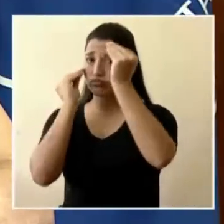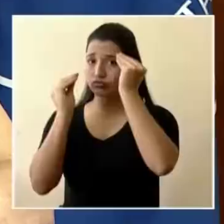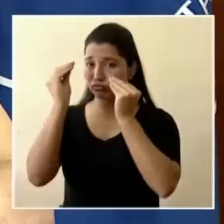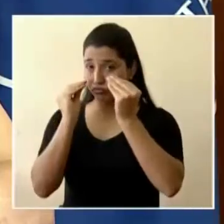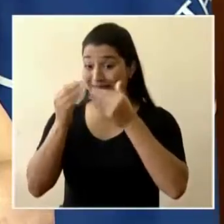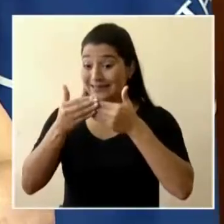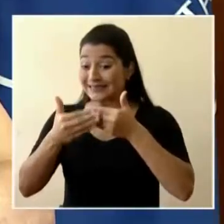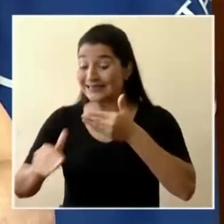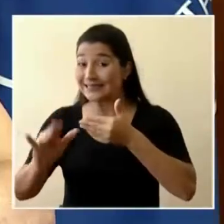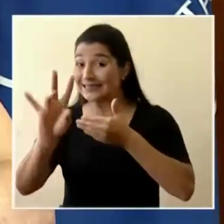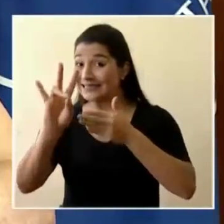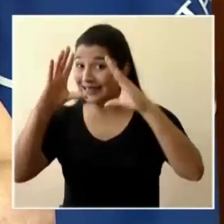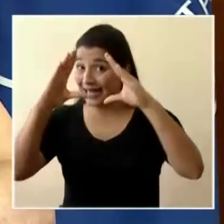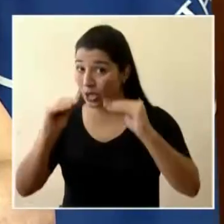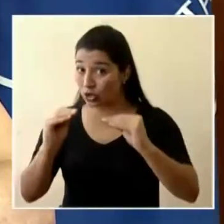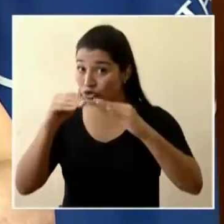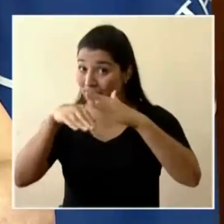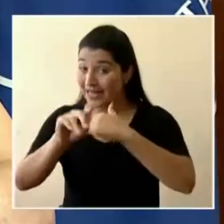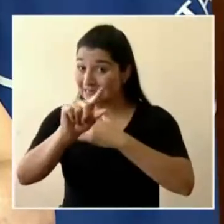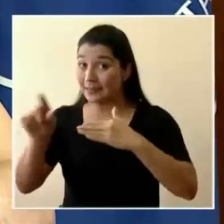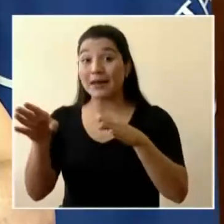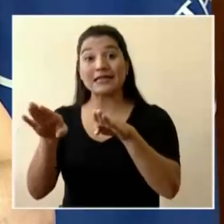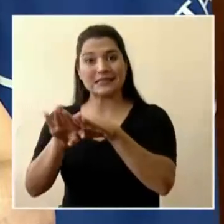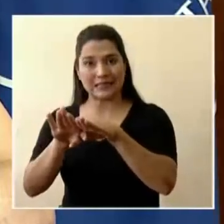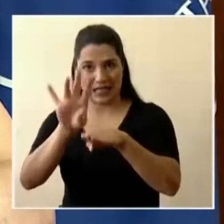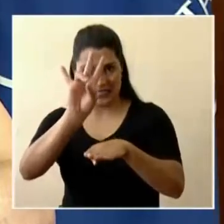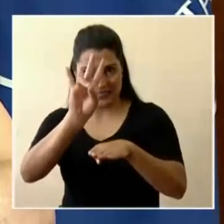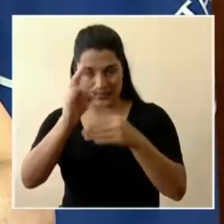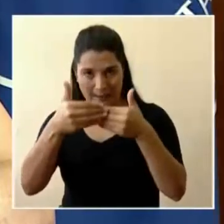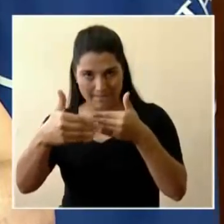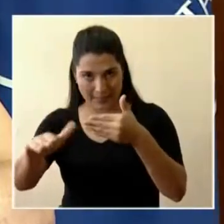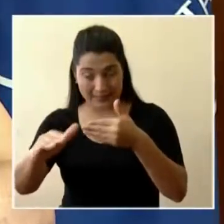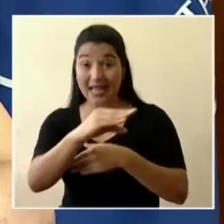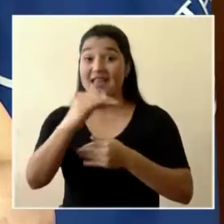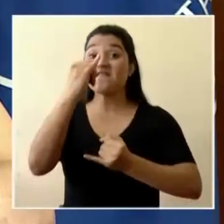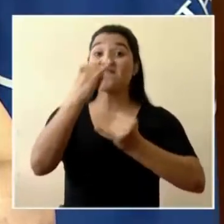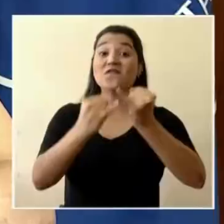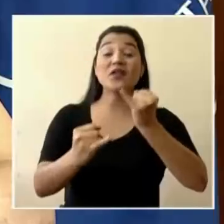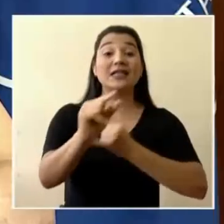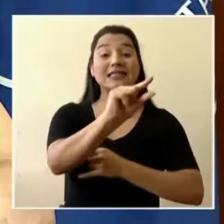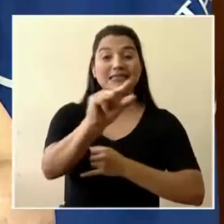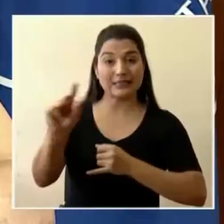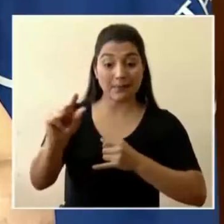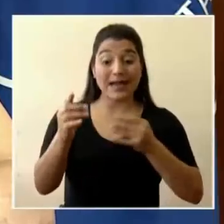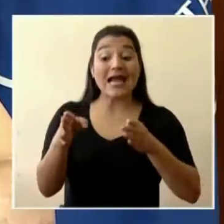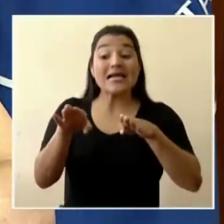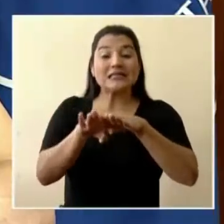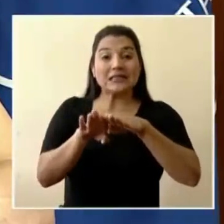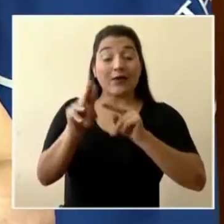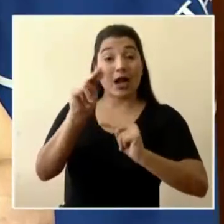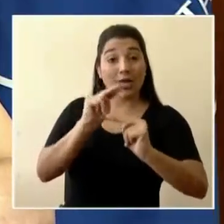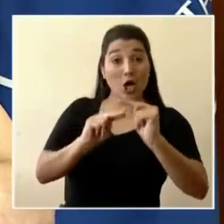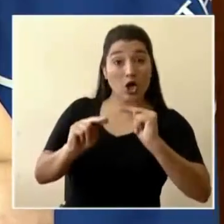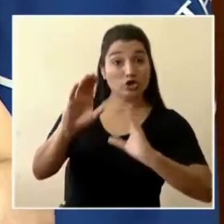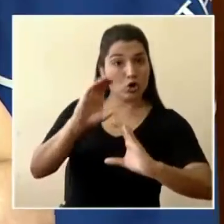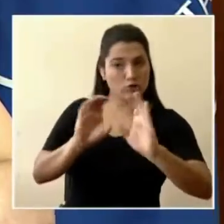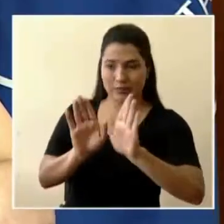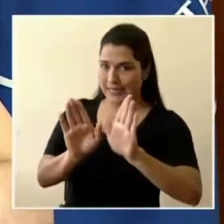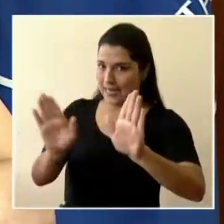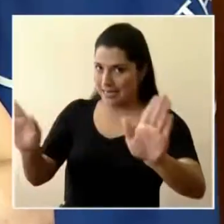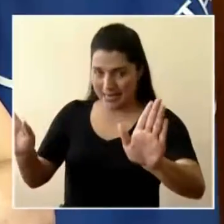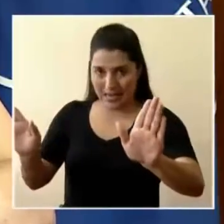semana. Y los fines de semana va a haber cierre de establecimientos generalizado tal